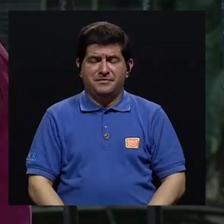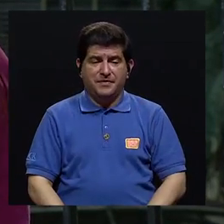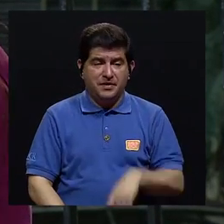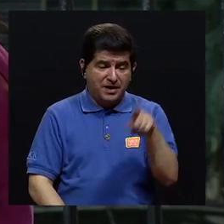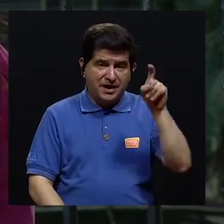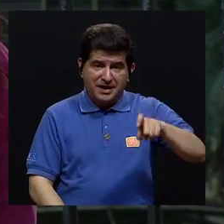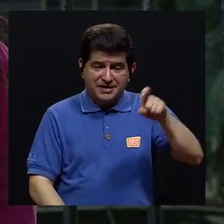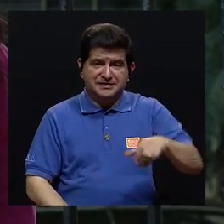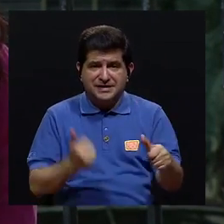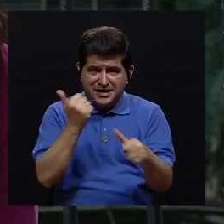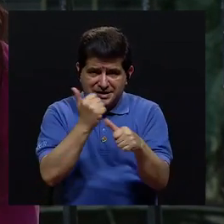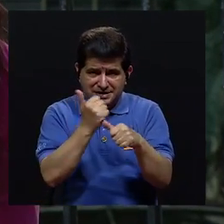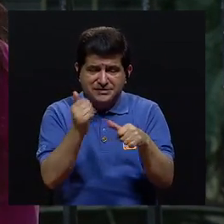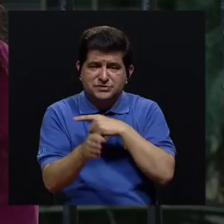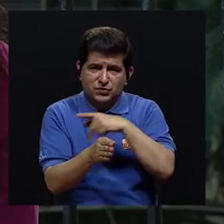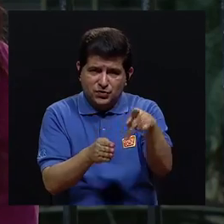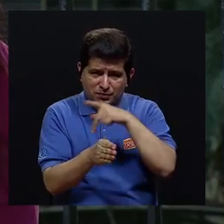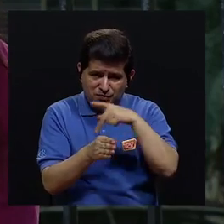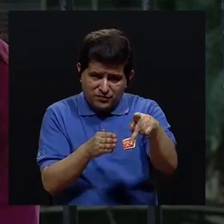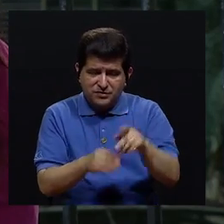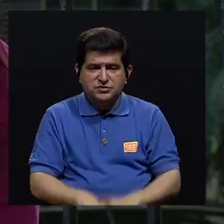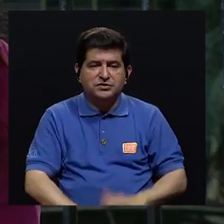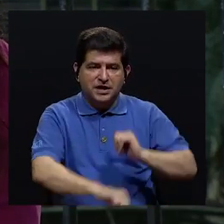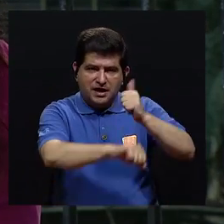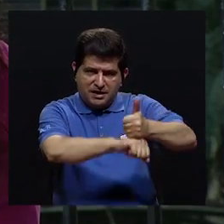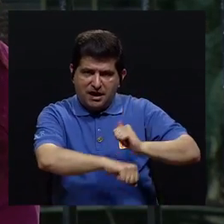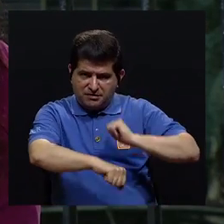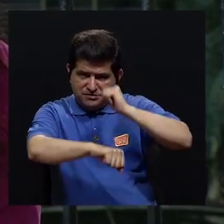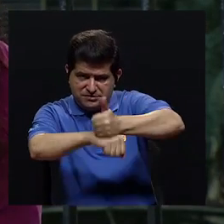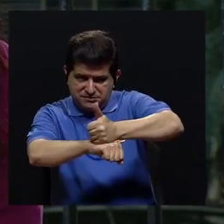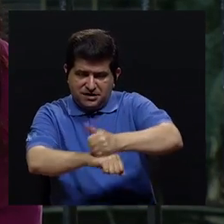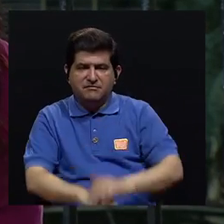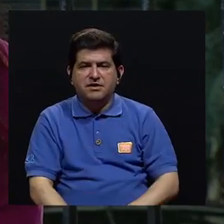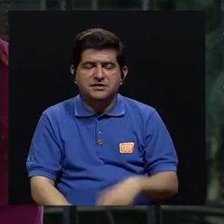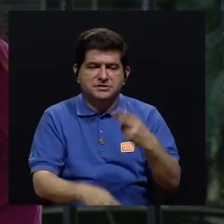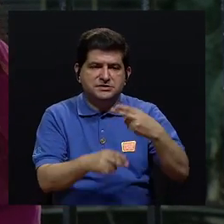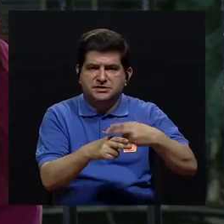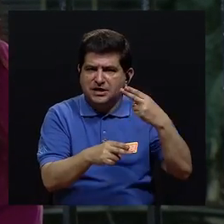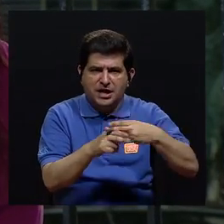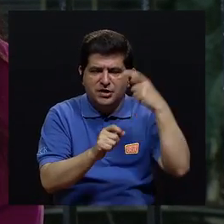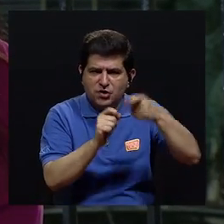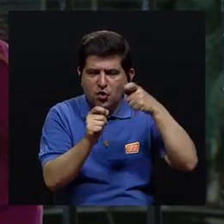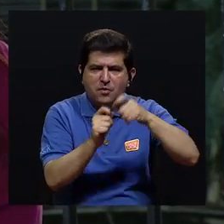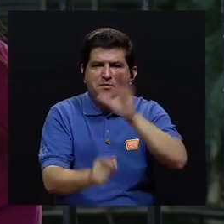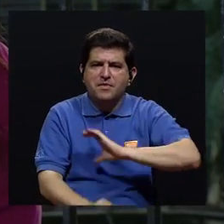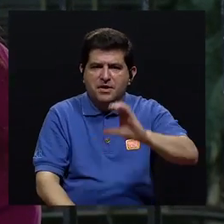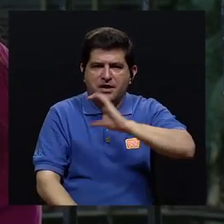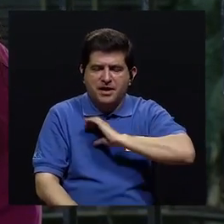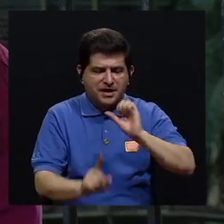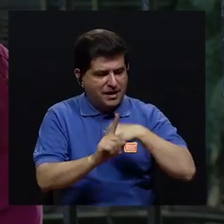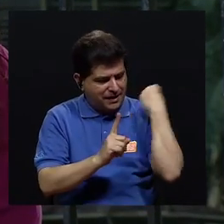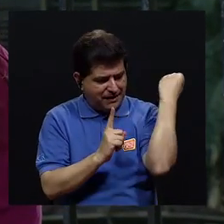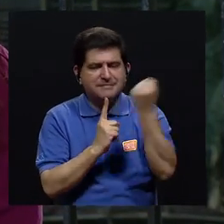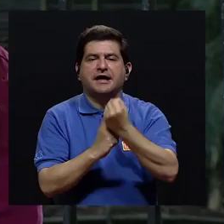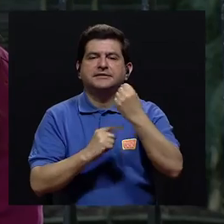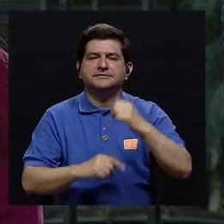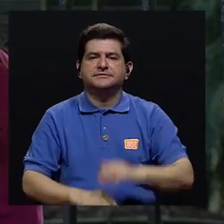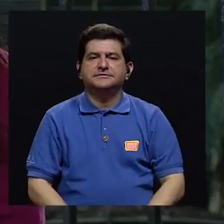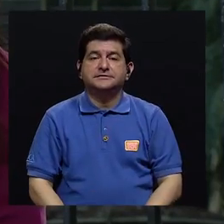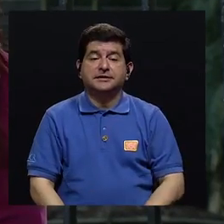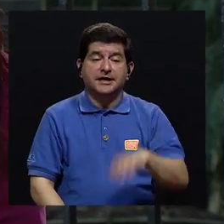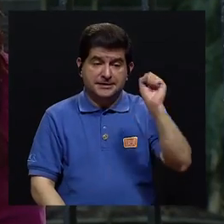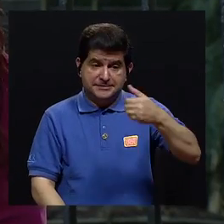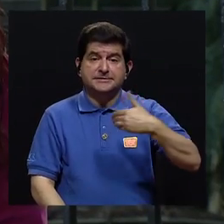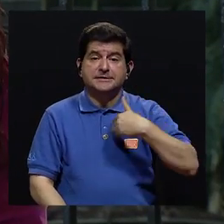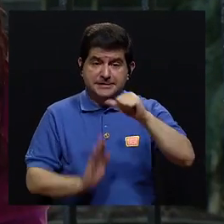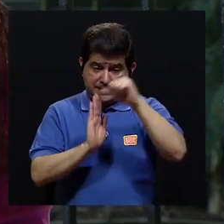abierto, es donde se ocupa un asesor o un profesional que venga a establecer y a ponerles nombres y señas y caracterice esas condiciones. Entonces,